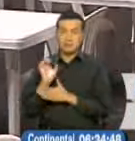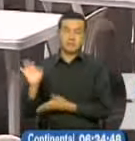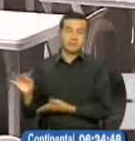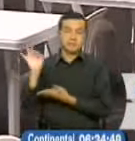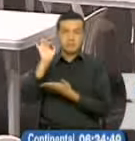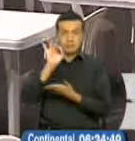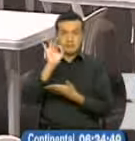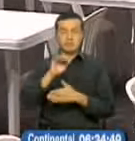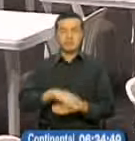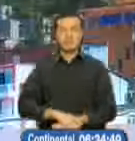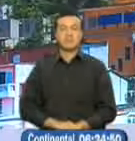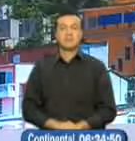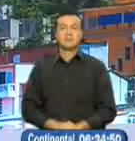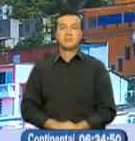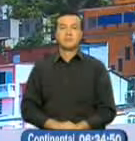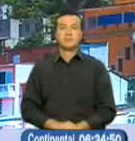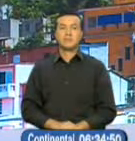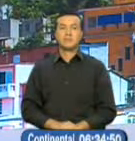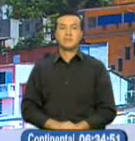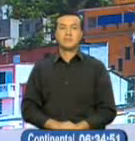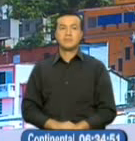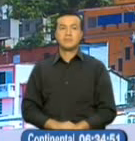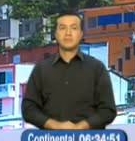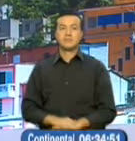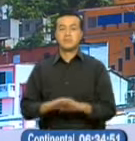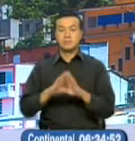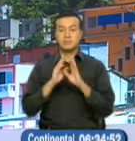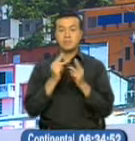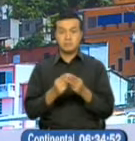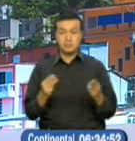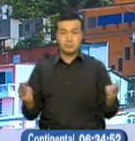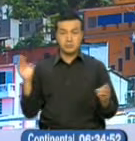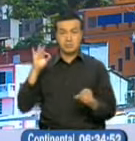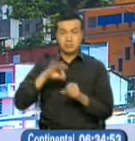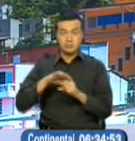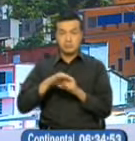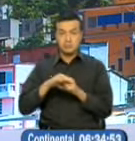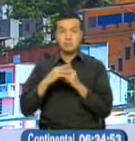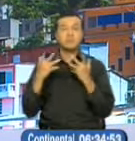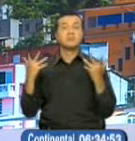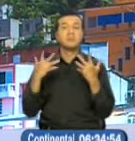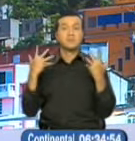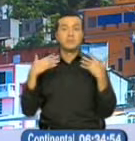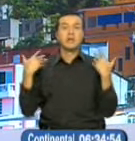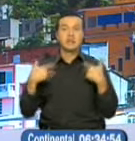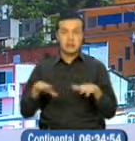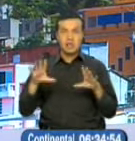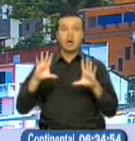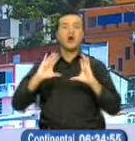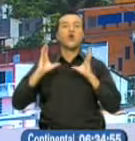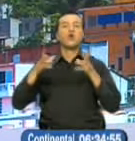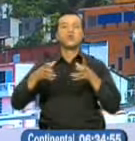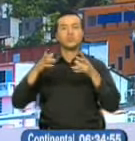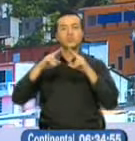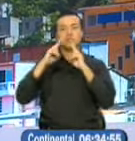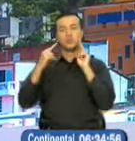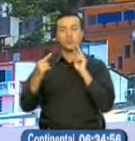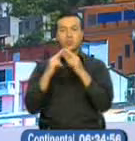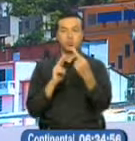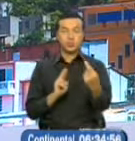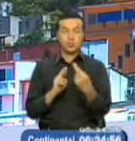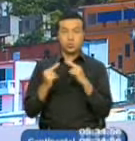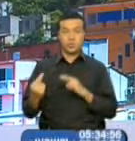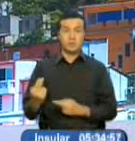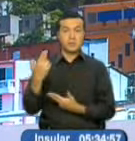García, Ecuador TV. Y los paquetes electorales que pasarán por el recuento ya se encuentran en el Coliseo General Rumiñahui. Las Fuerzas